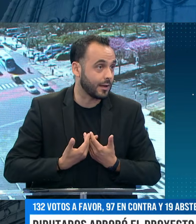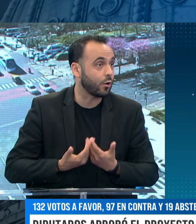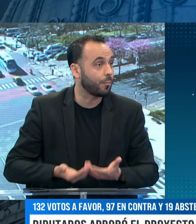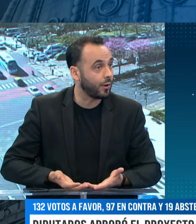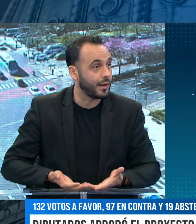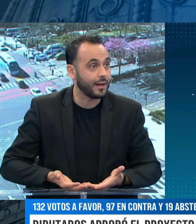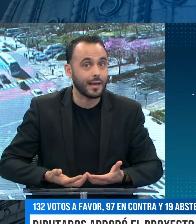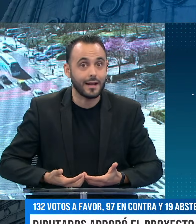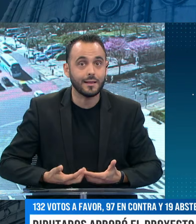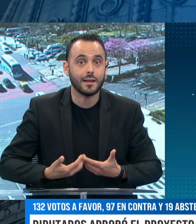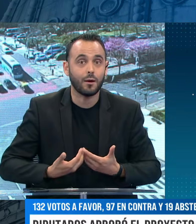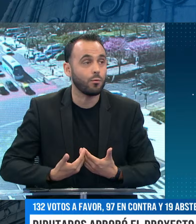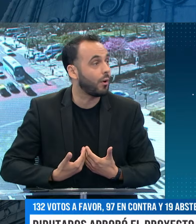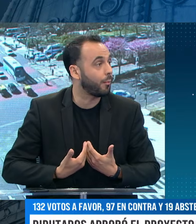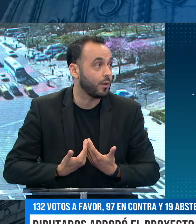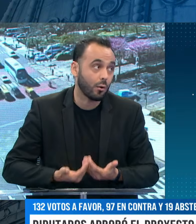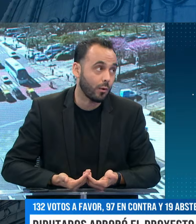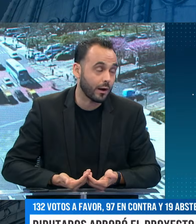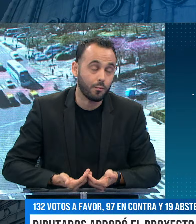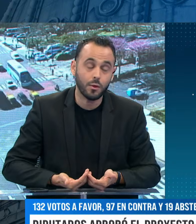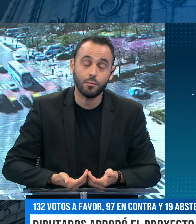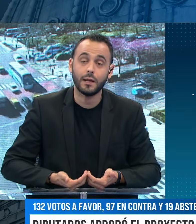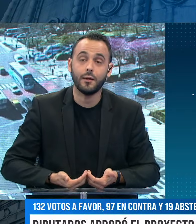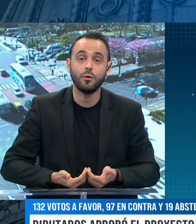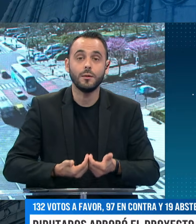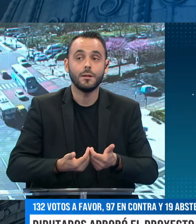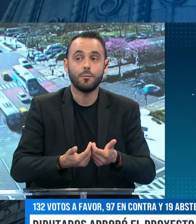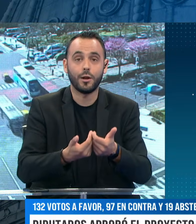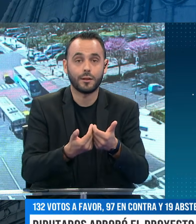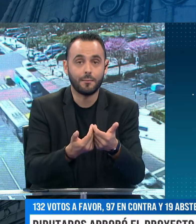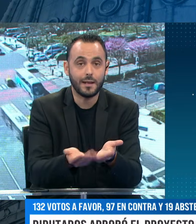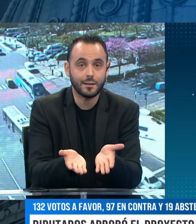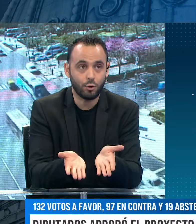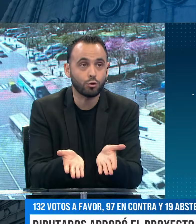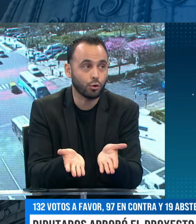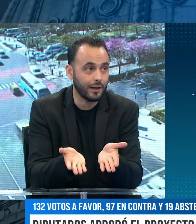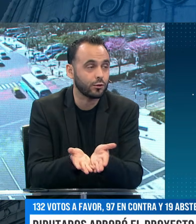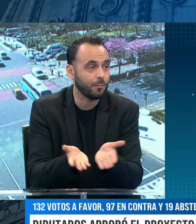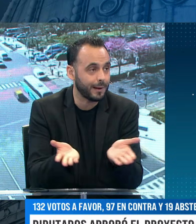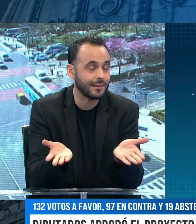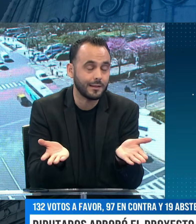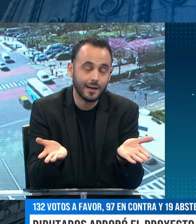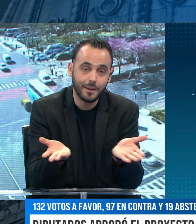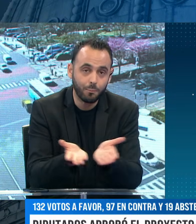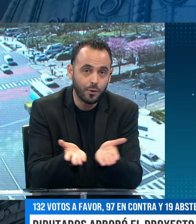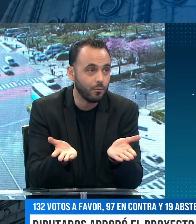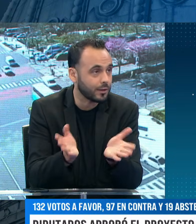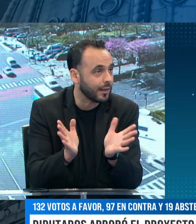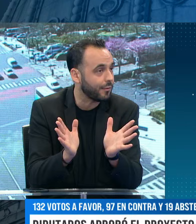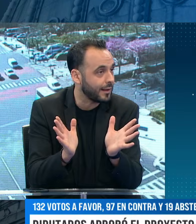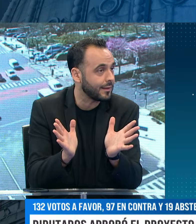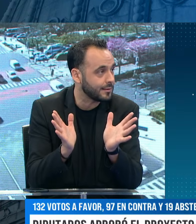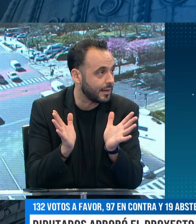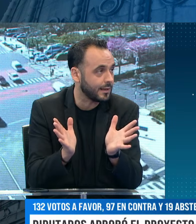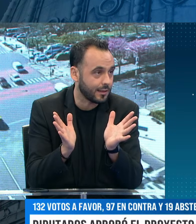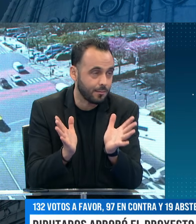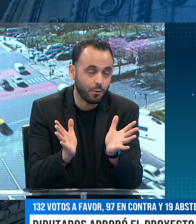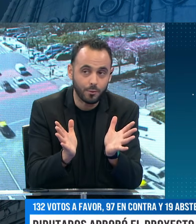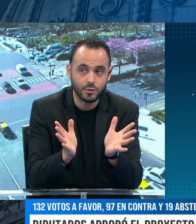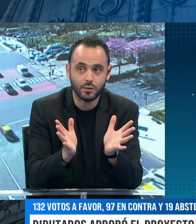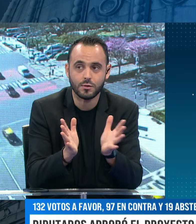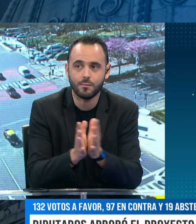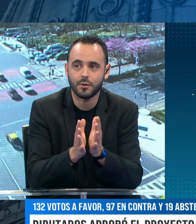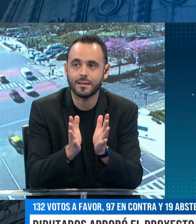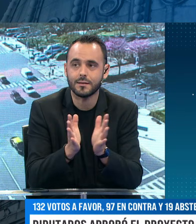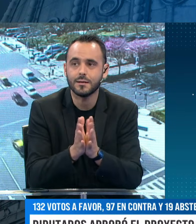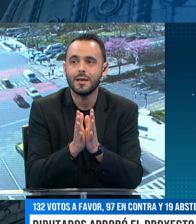se incorpore Schiaretti, que aún no ha podido jurar como diputado. Bueno, también es otro dato para entender que pueden votar diferentes en este tipo de